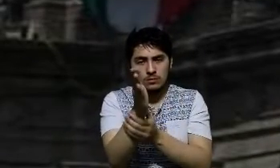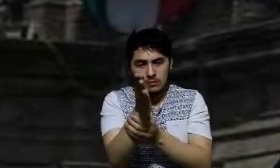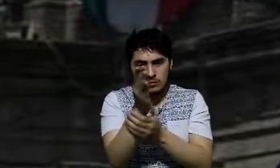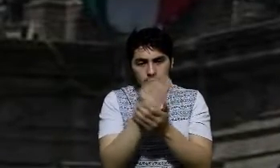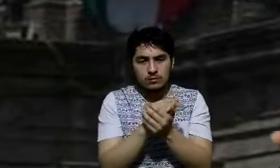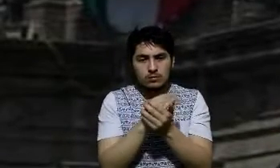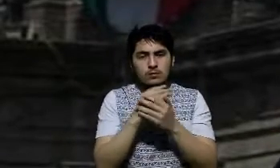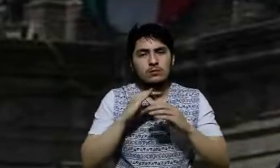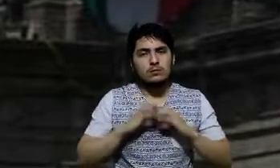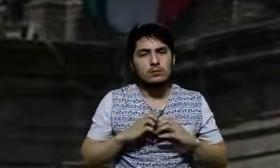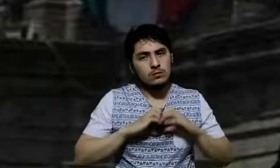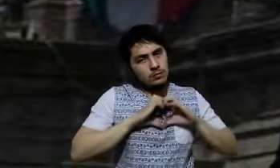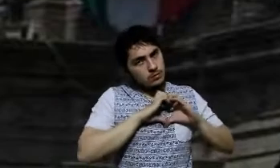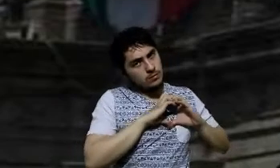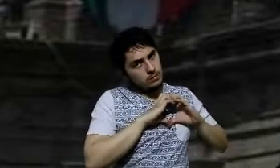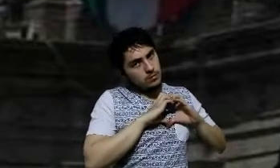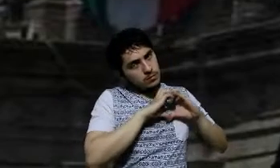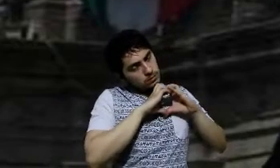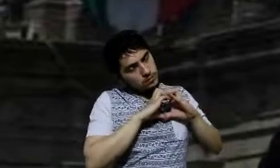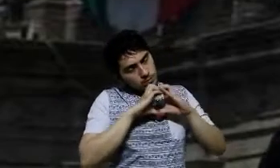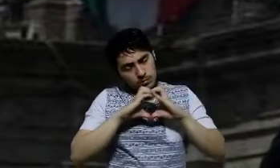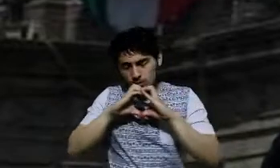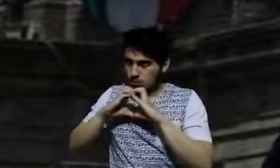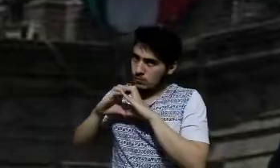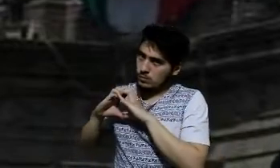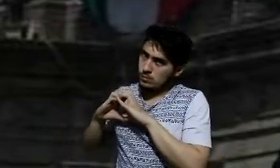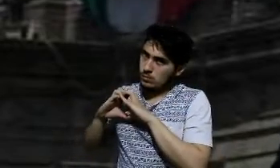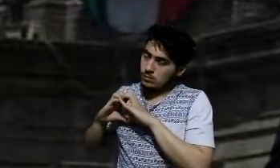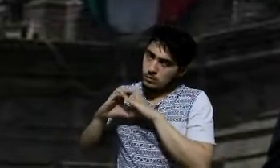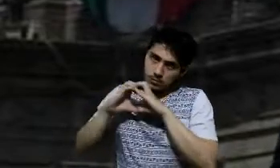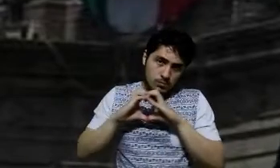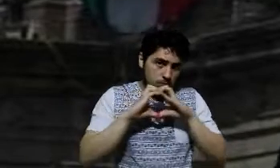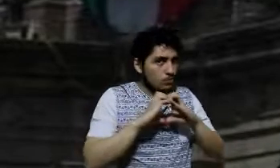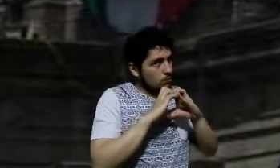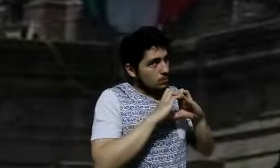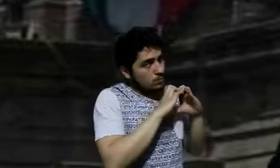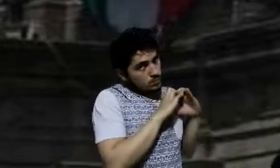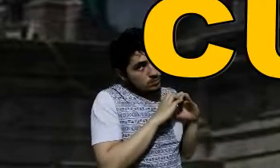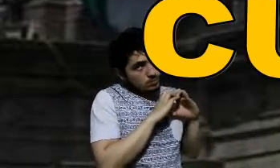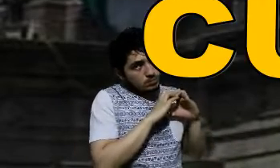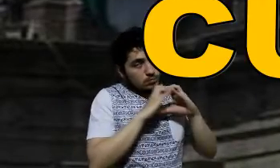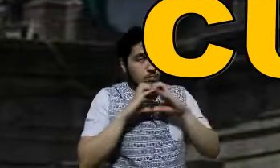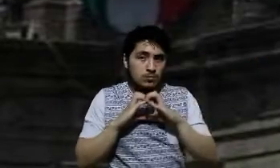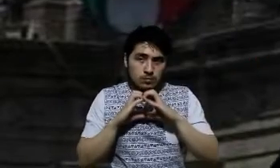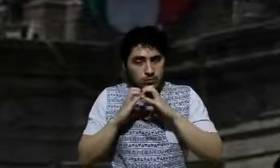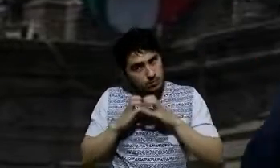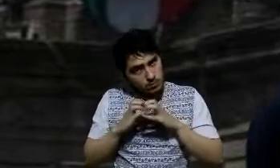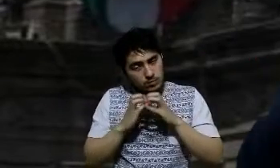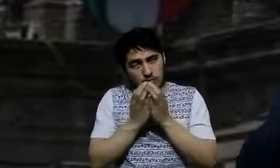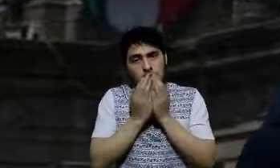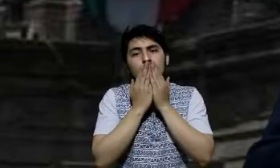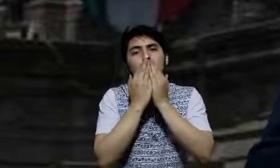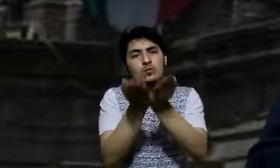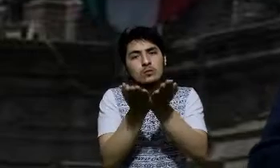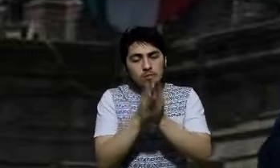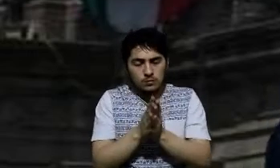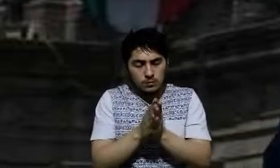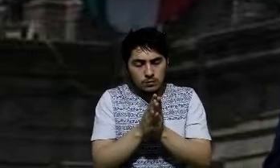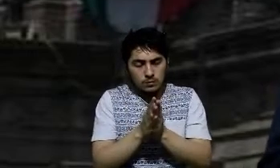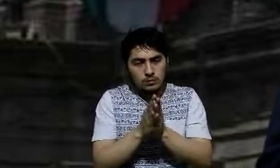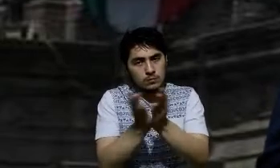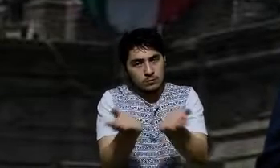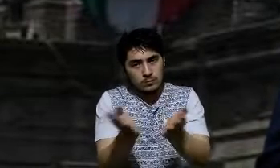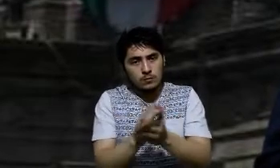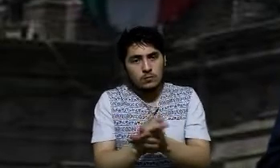llegar hasta el final. Así que, por segunda propuesta, cumplida. Amigos,